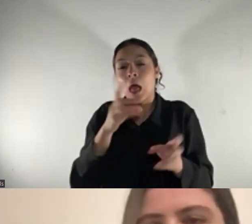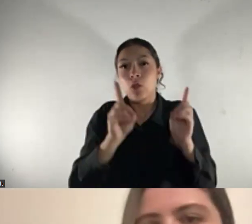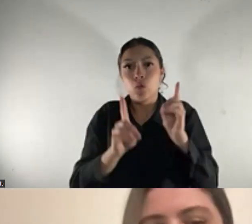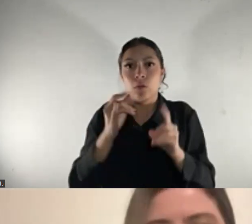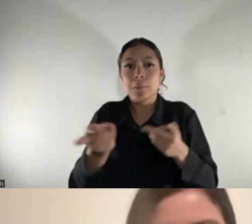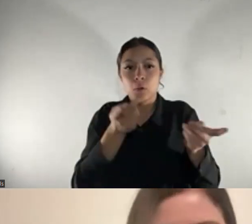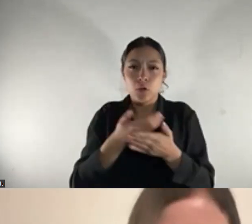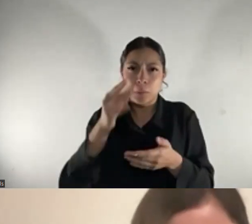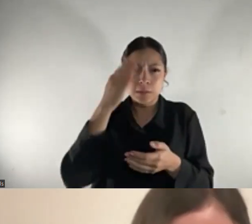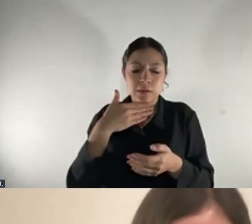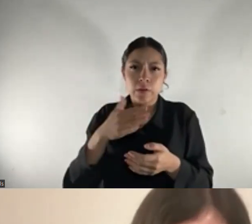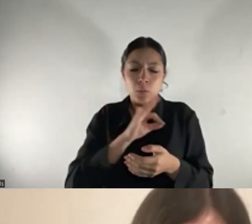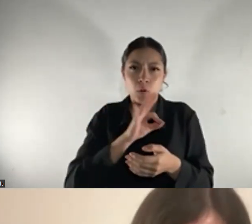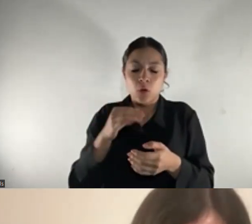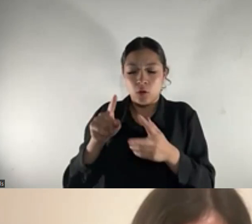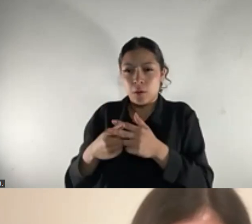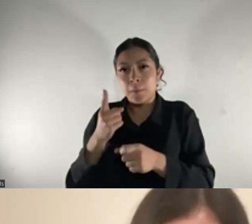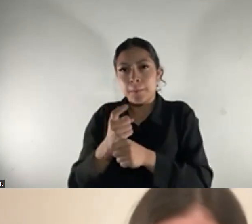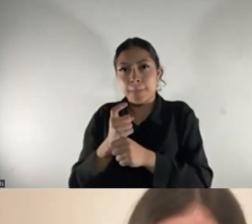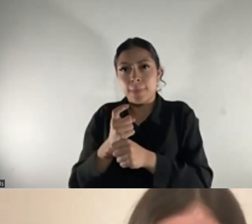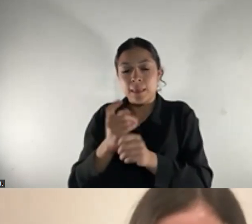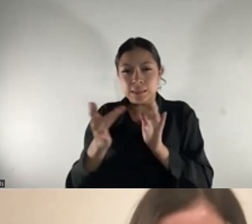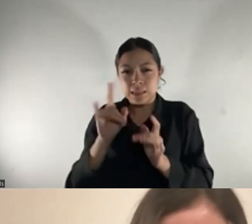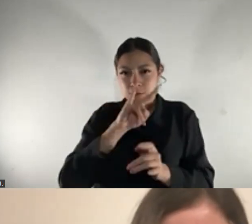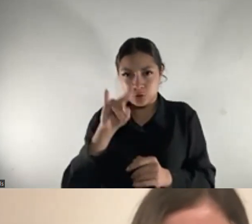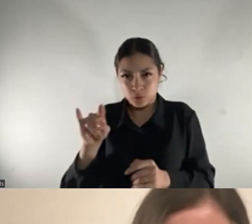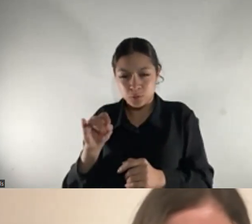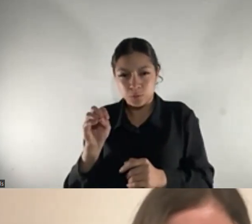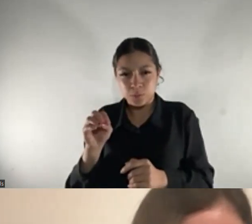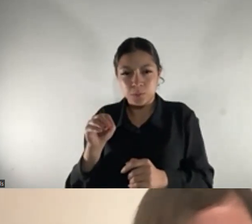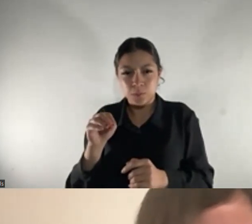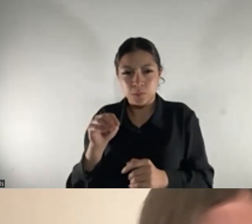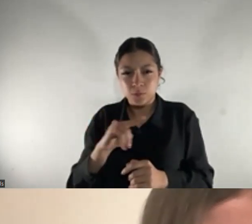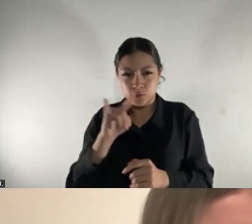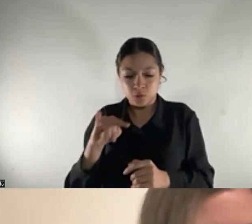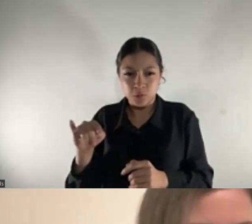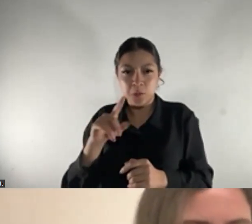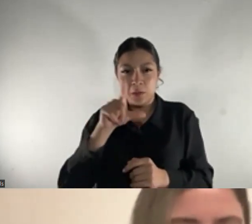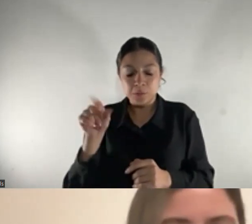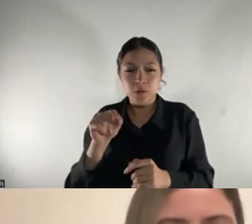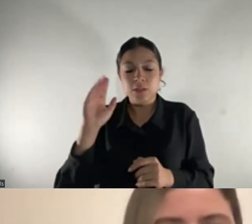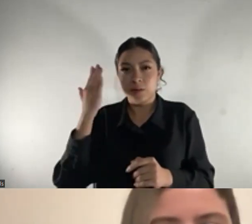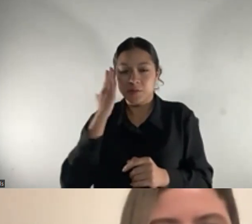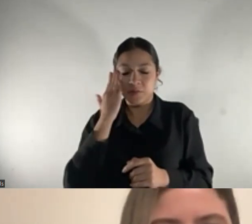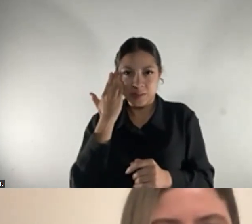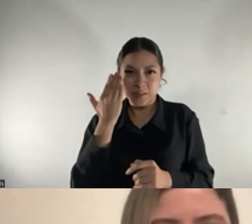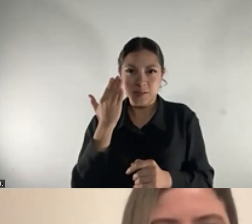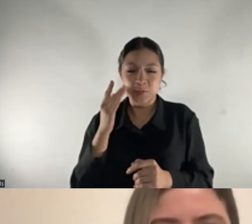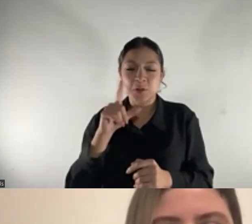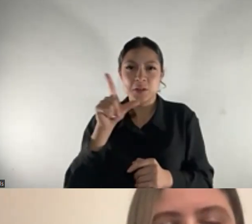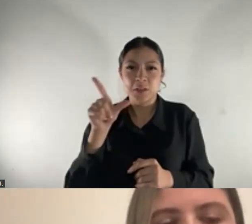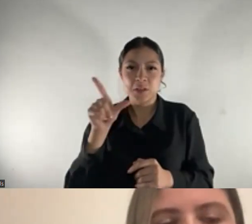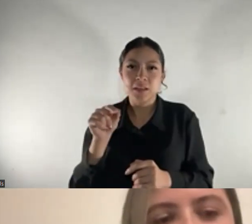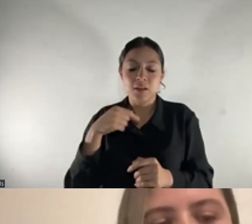preguntas. Si les parece bien, voy a iniciar, voy a leer las preguntas del chat de aquí de Zoom y después podremos continuar con la que está en Facebook. Voy a leer las